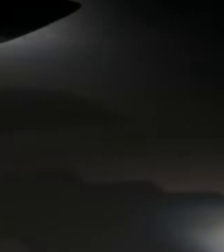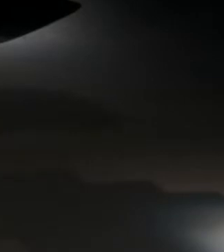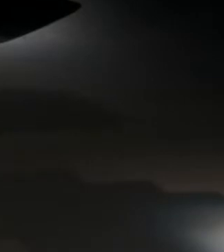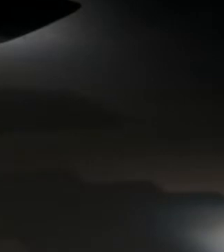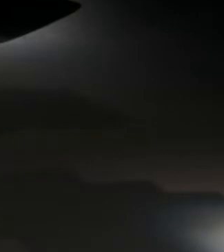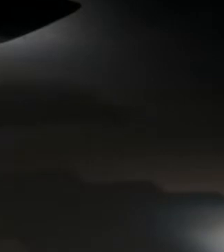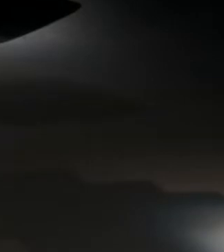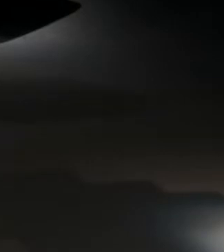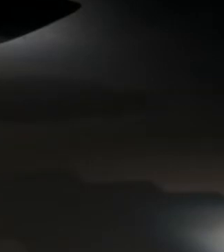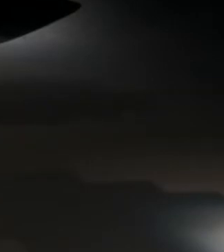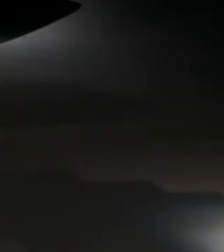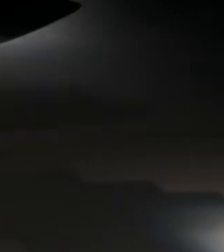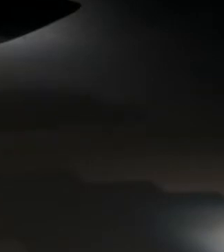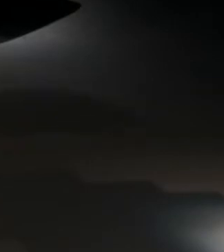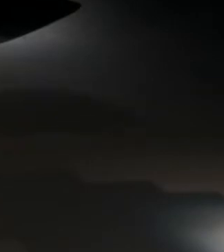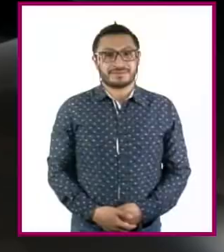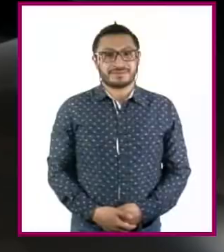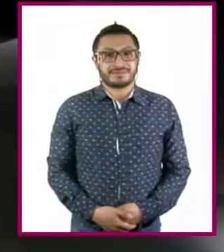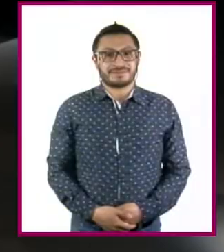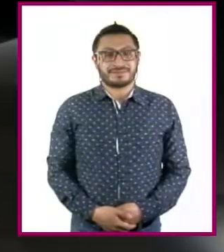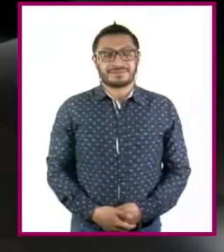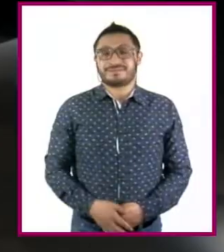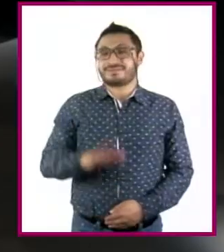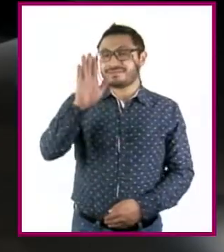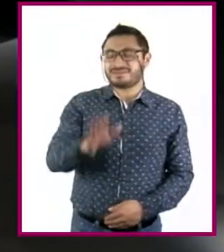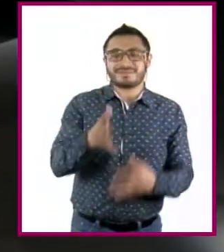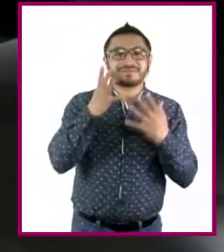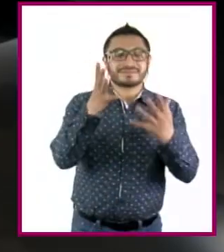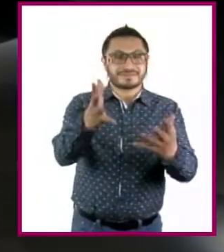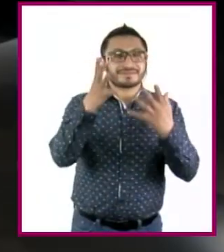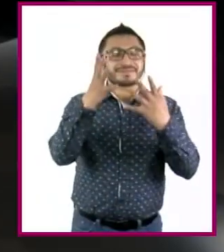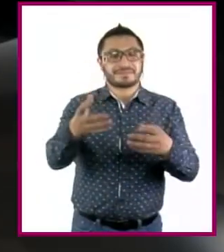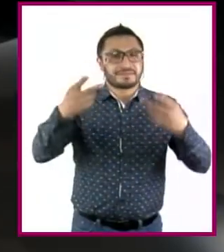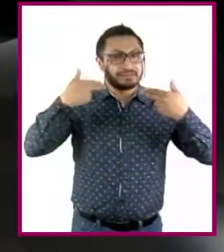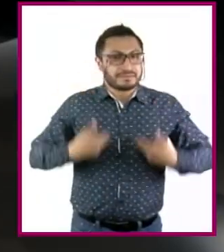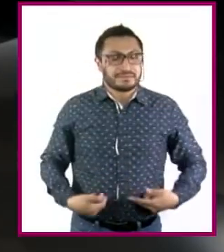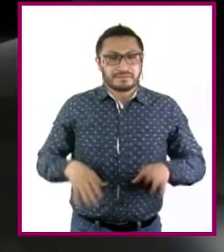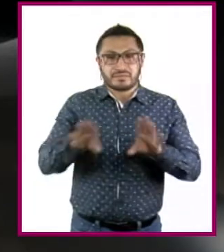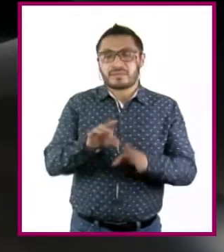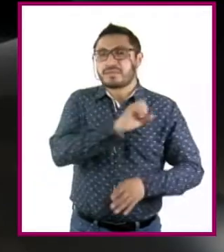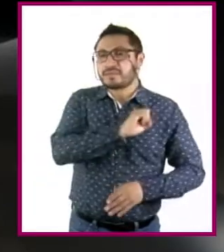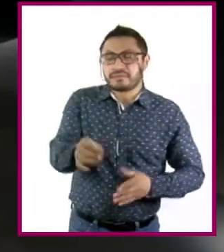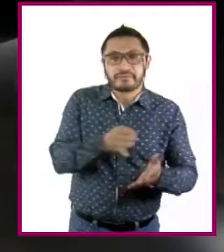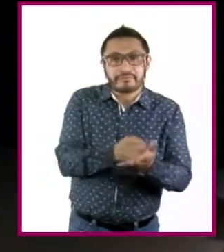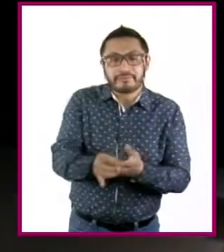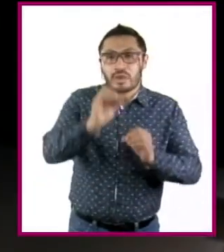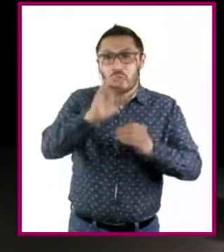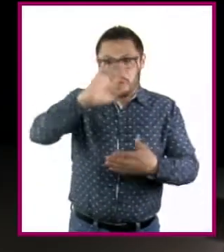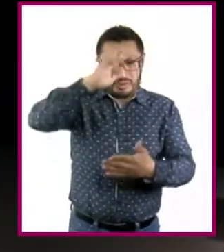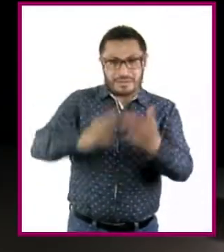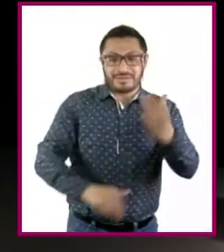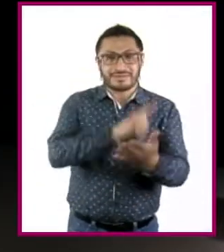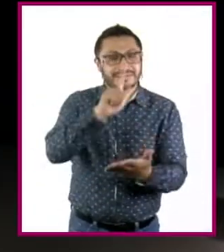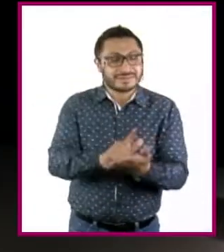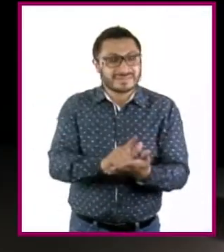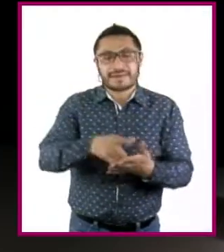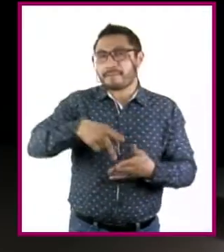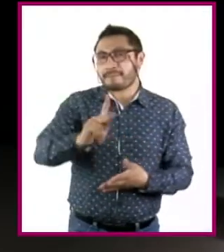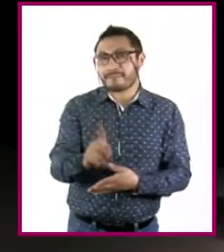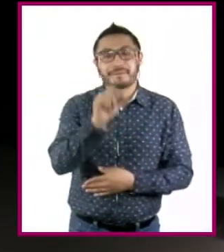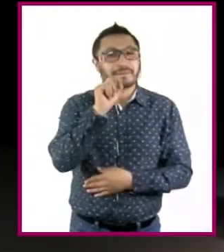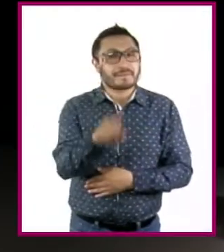ser que las pasiones y deseos del ser humano nos lleven a tomar malas decisiones o a corromper las leyes. Pero